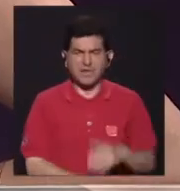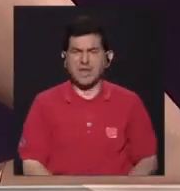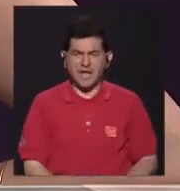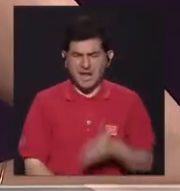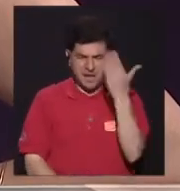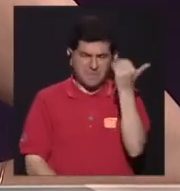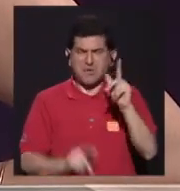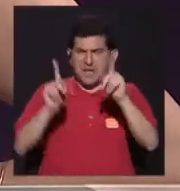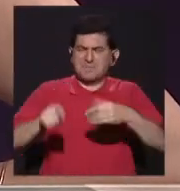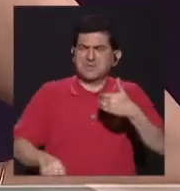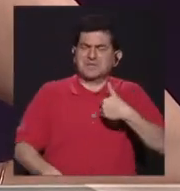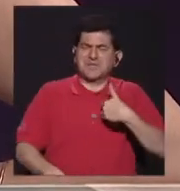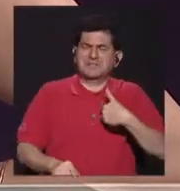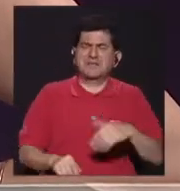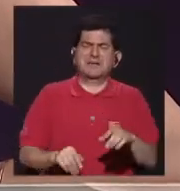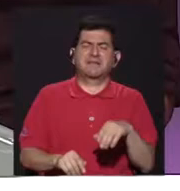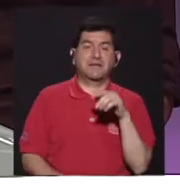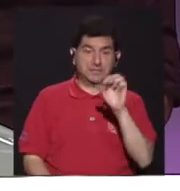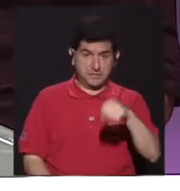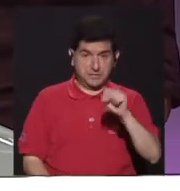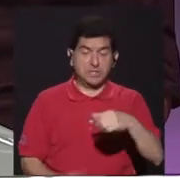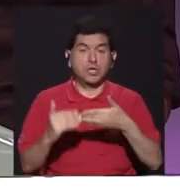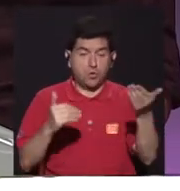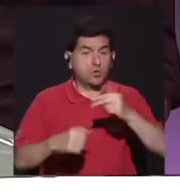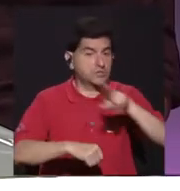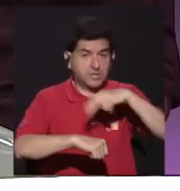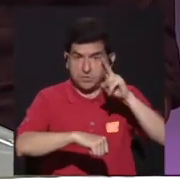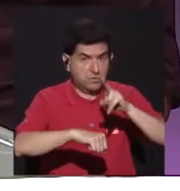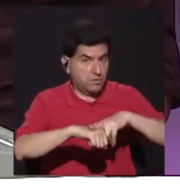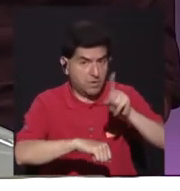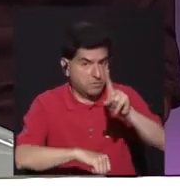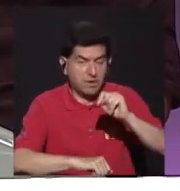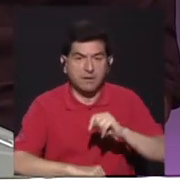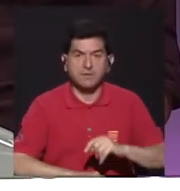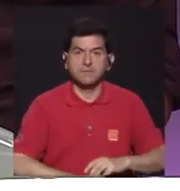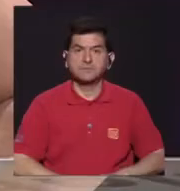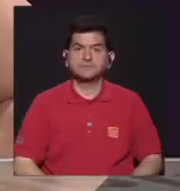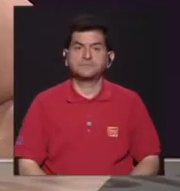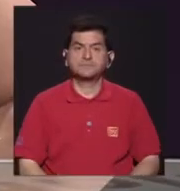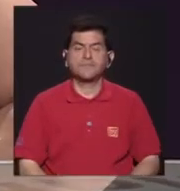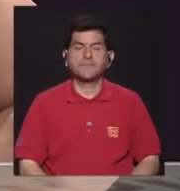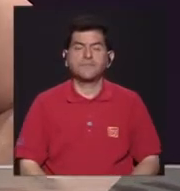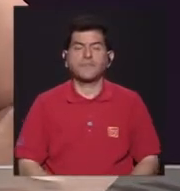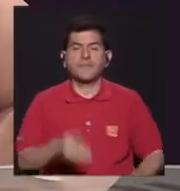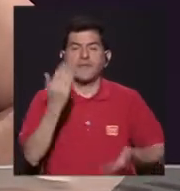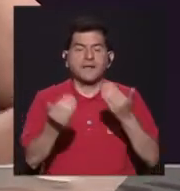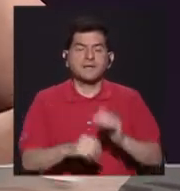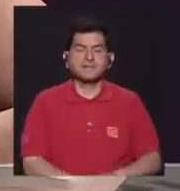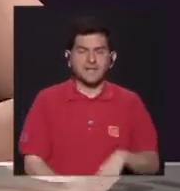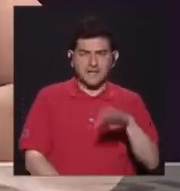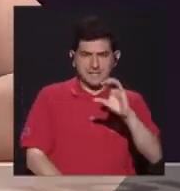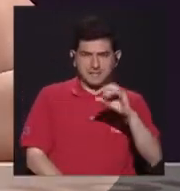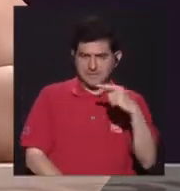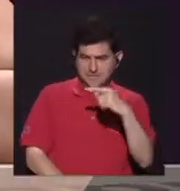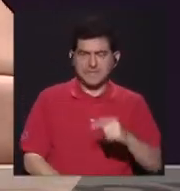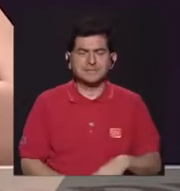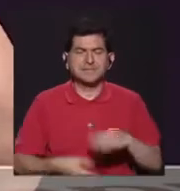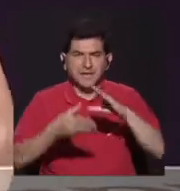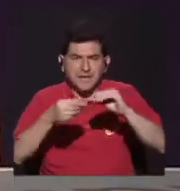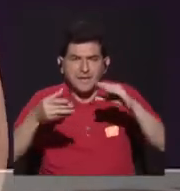que? Ajá, porque muchas de estas cuestiones no son naturalizadas. Tal vez, César, si nos comentás, ya entrando en este